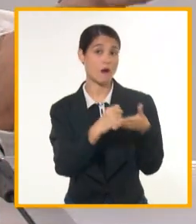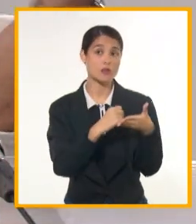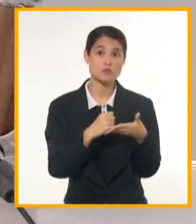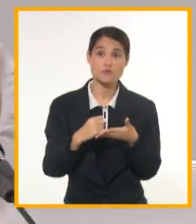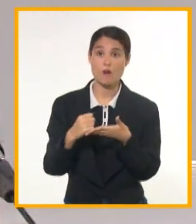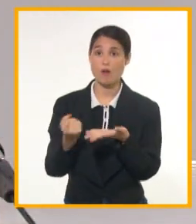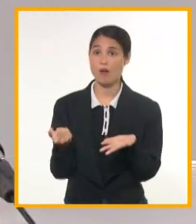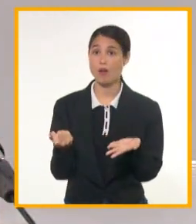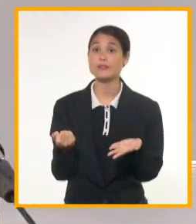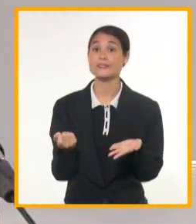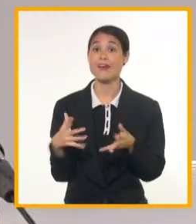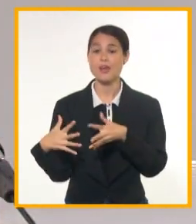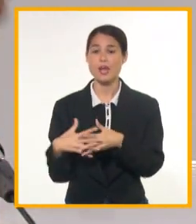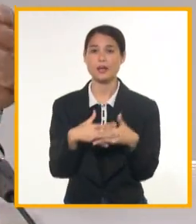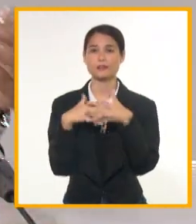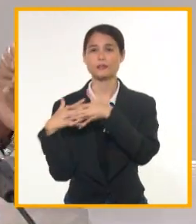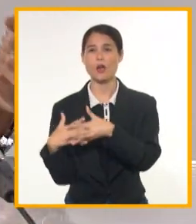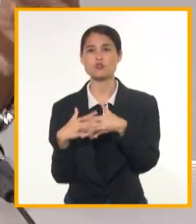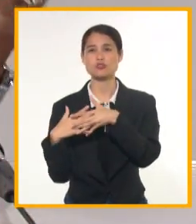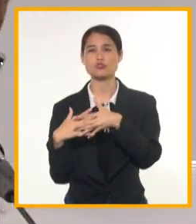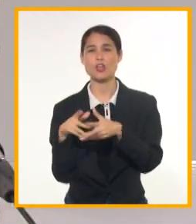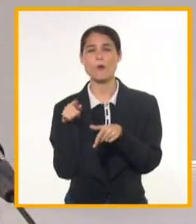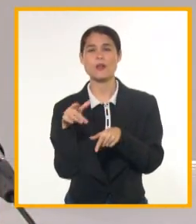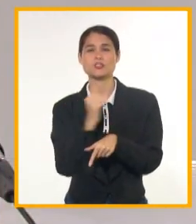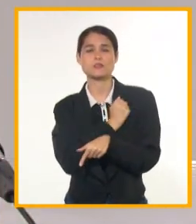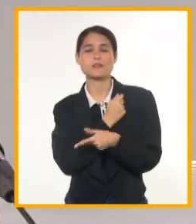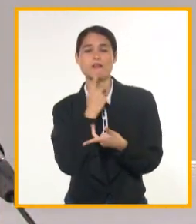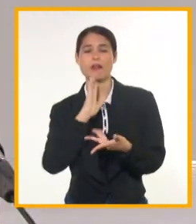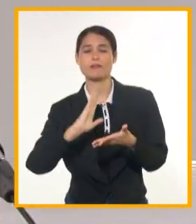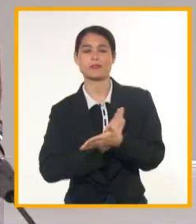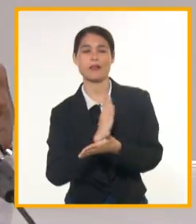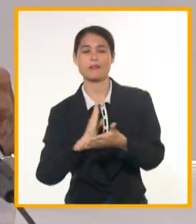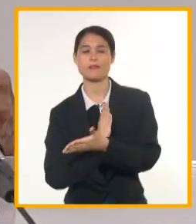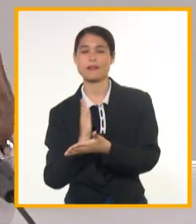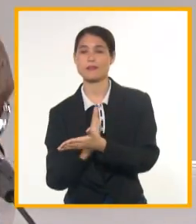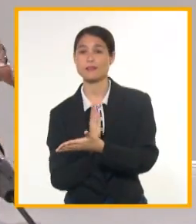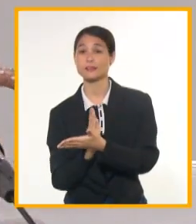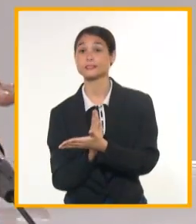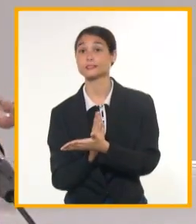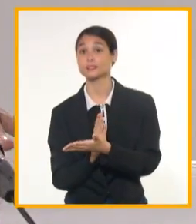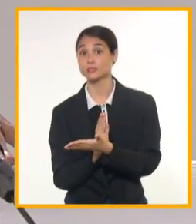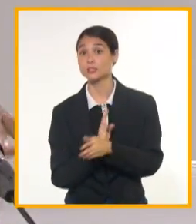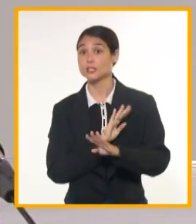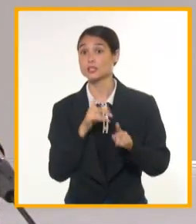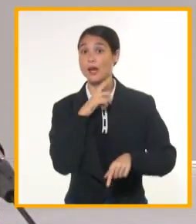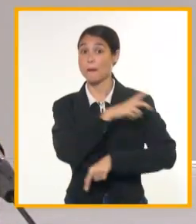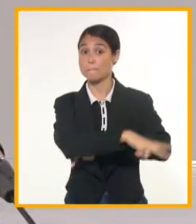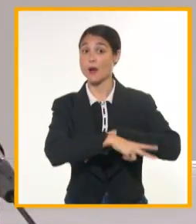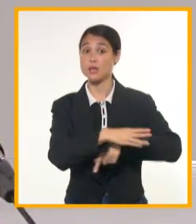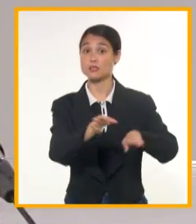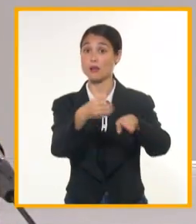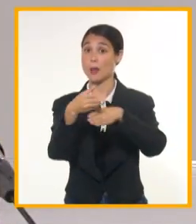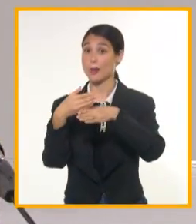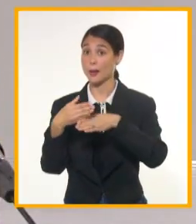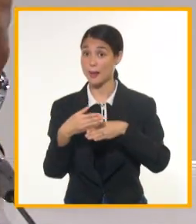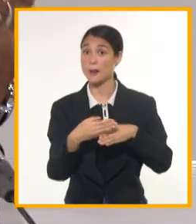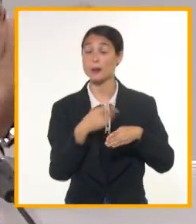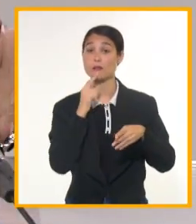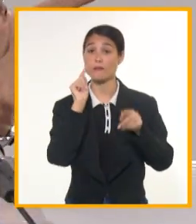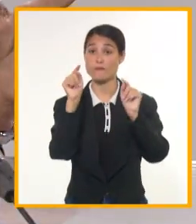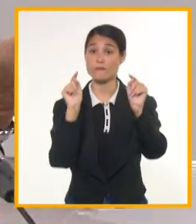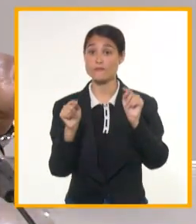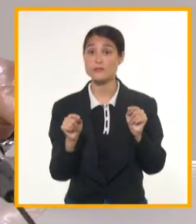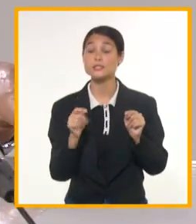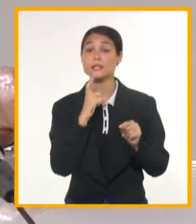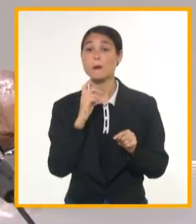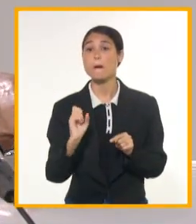La primera ministra de Barbados, es decir, varias naciones caribeñas, algunas de las cuales, como Jamaica, visitada